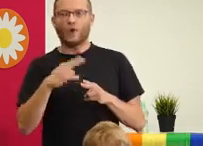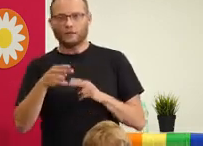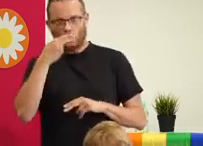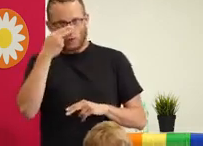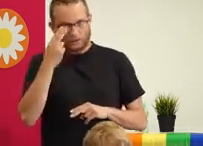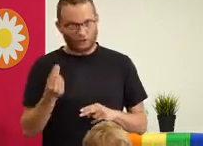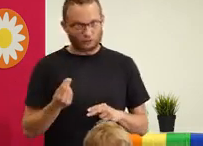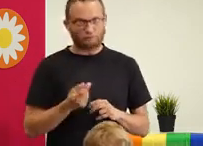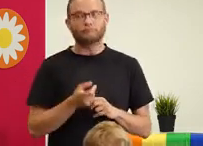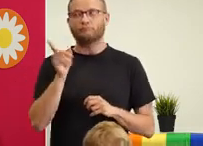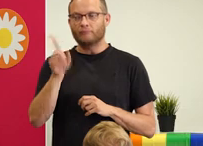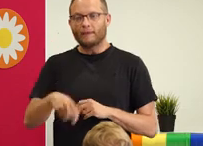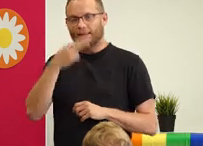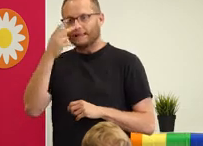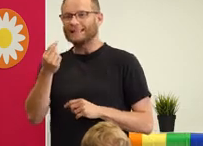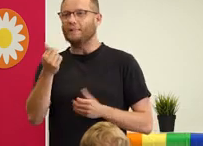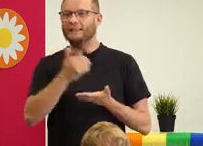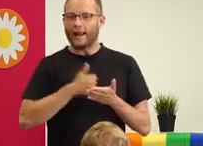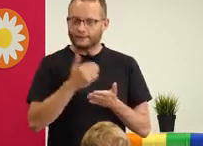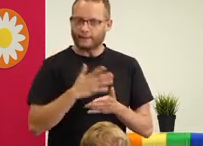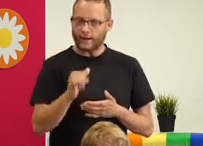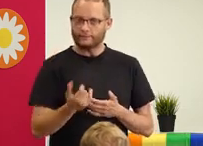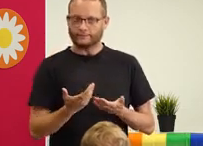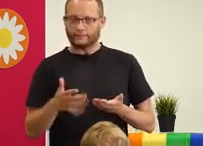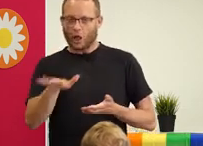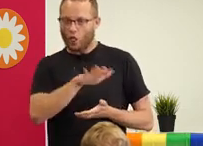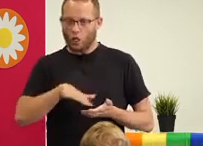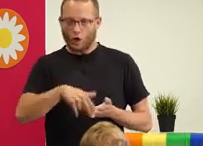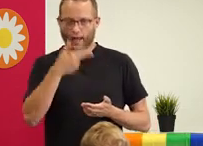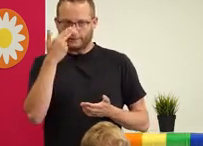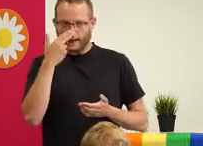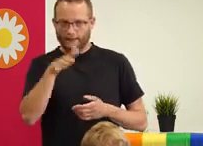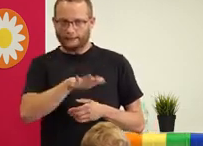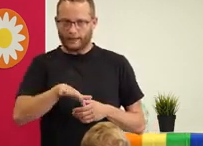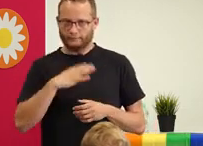políticos o unos intereses capitalistas de todo lo que está pasando en esta zona.